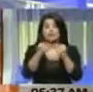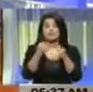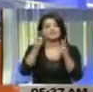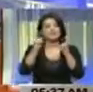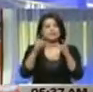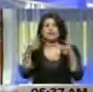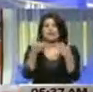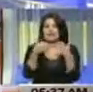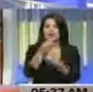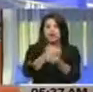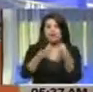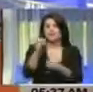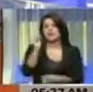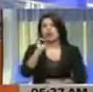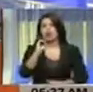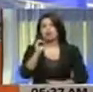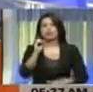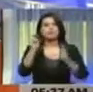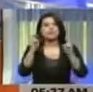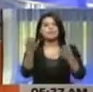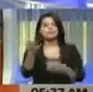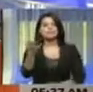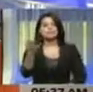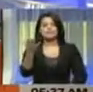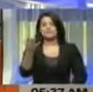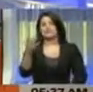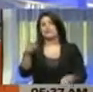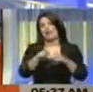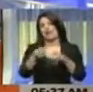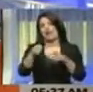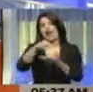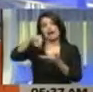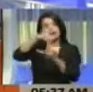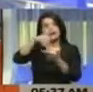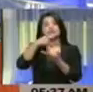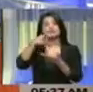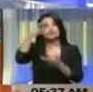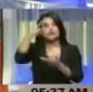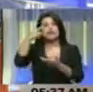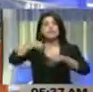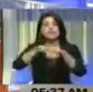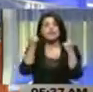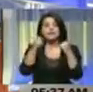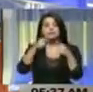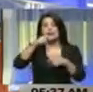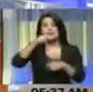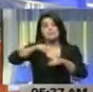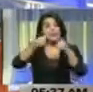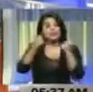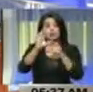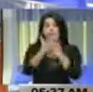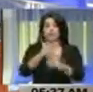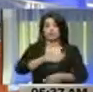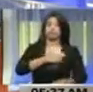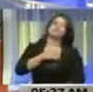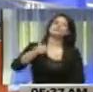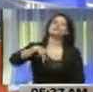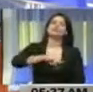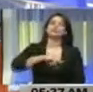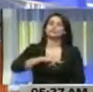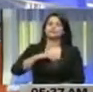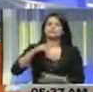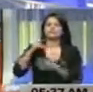de la guerra económica, todo el tema de lo que es la harina precocida, el pan es una cultura que no es nuestra, el consumo de la harina de trigo,